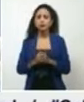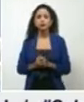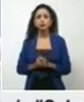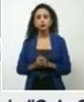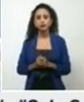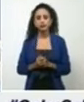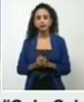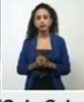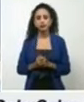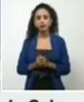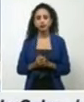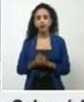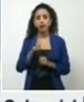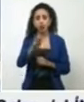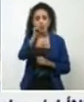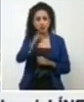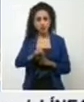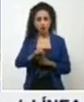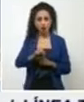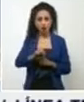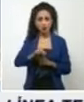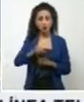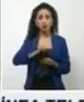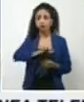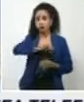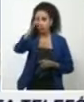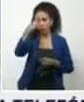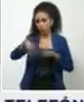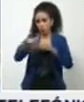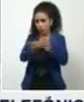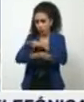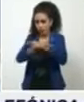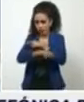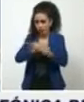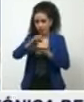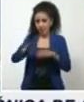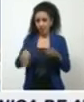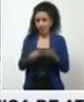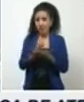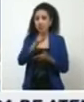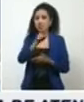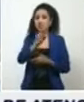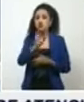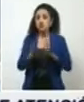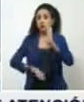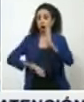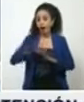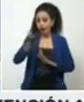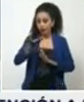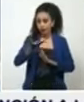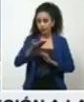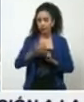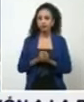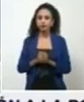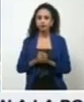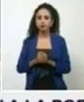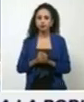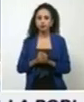los dos evacuados. En el día hubo 18 altas, otro día más